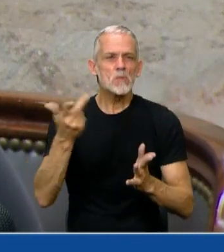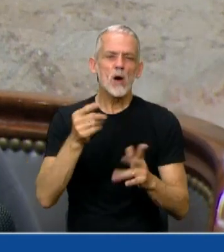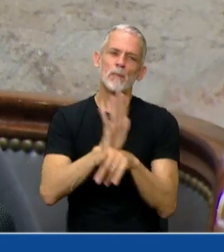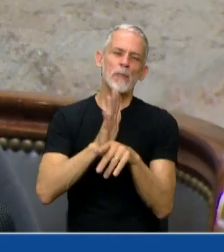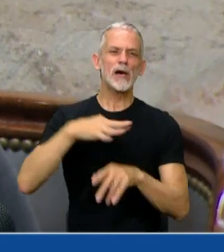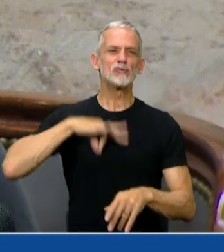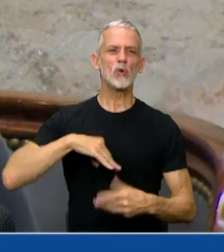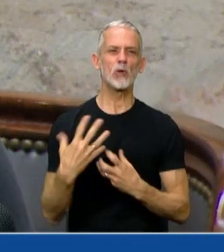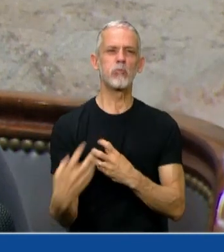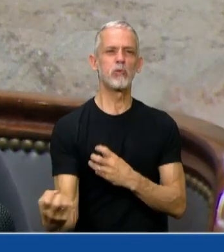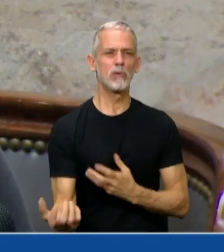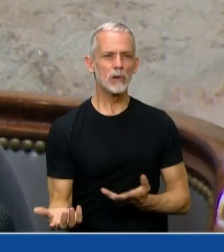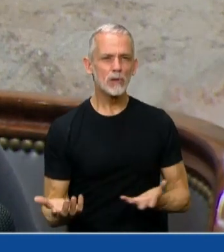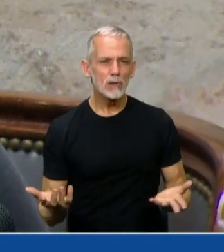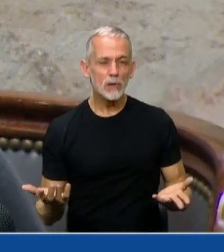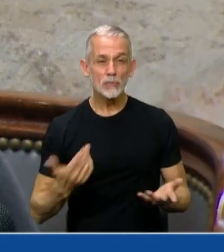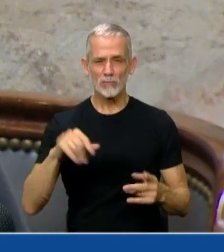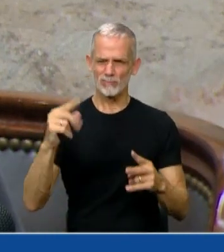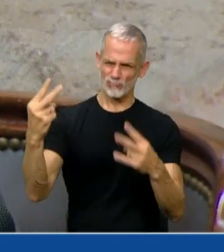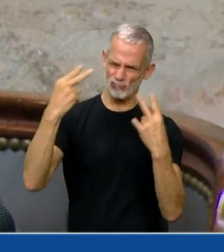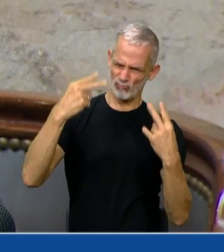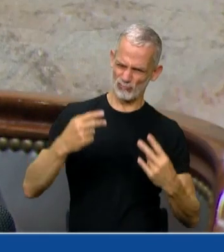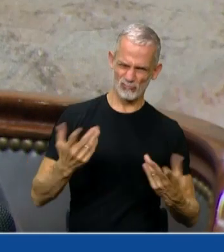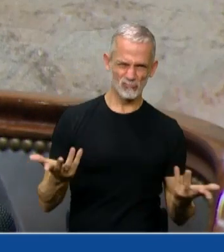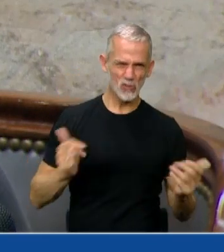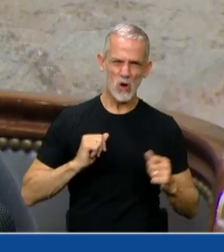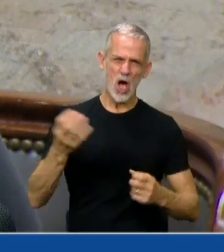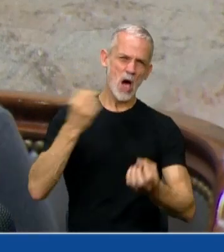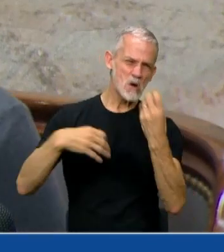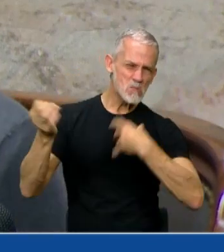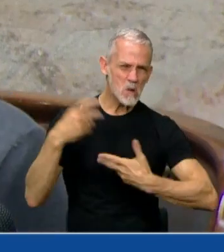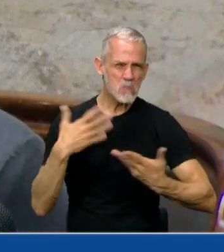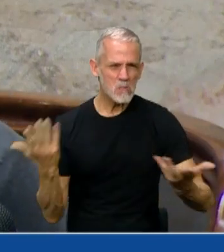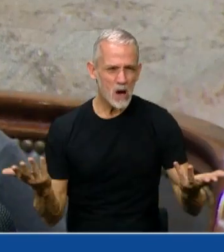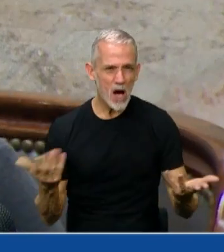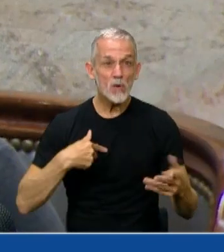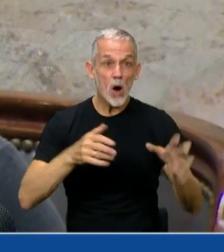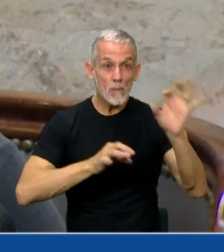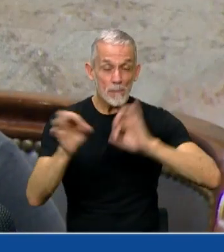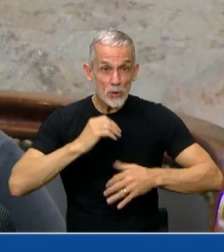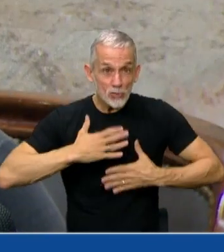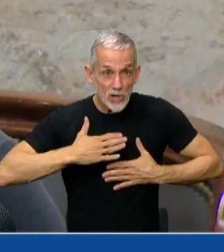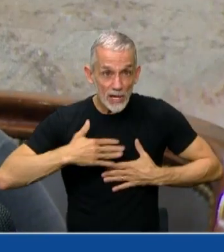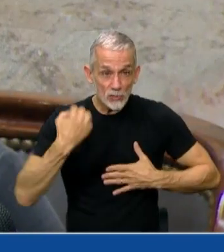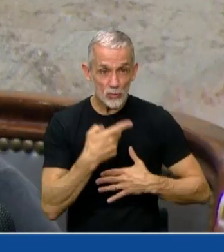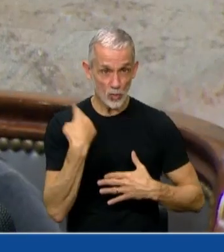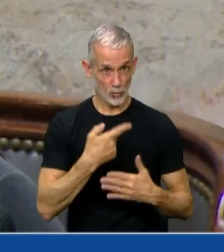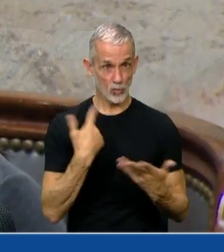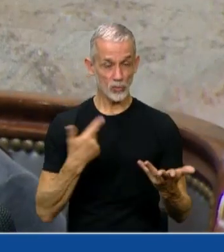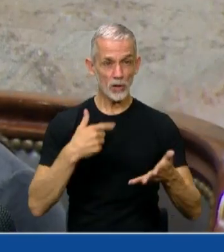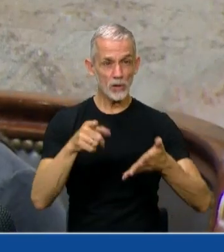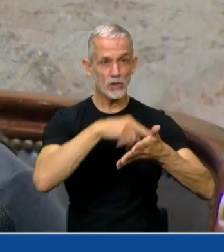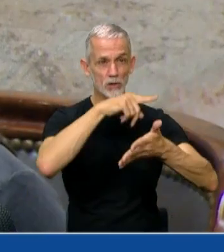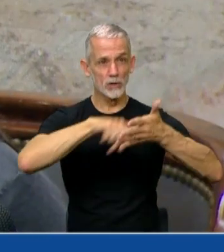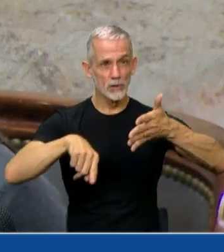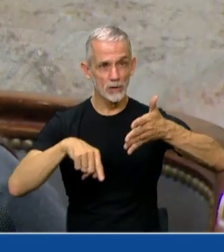a los salarios, no miraban, no decían de todo. Nuestro proyecto de anulación del impuesto